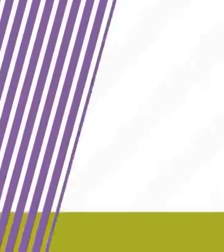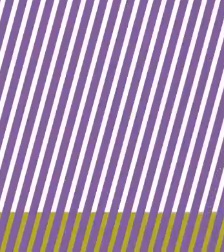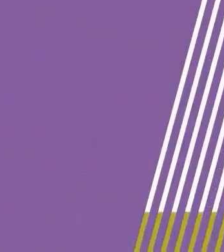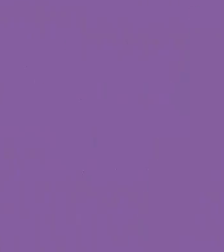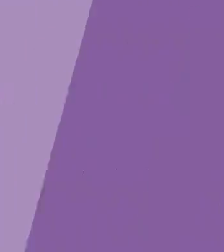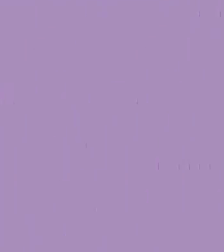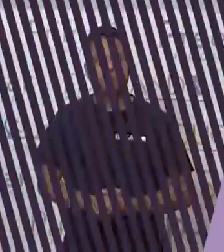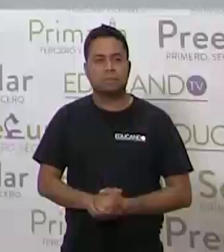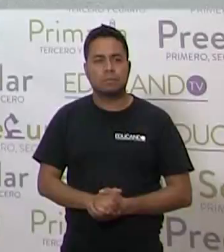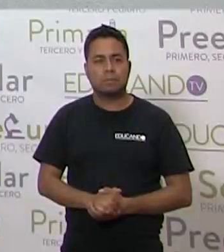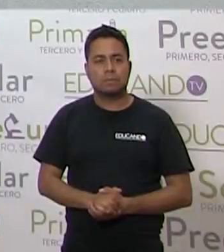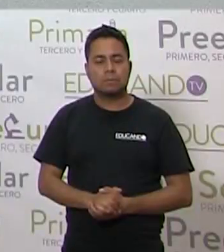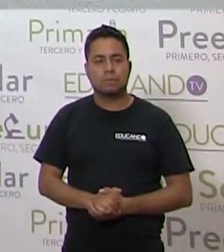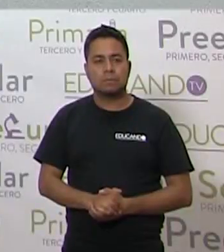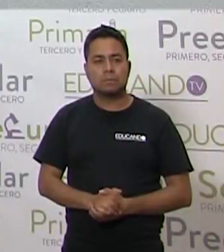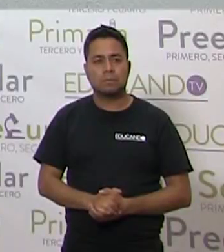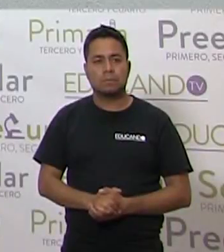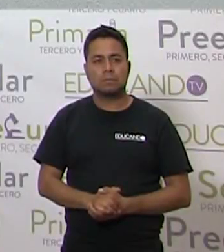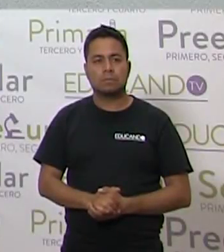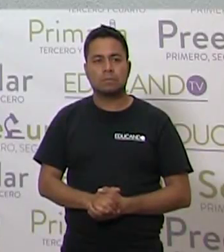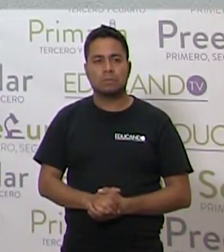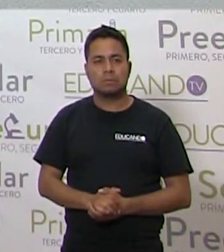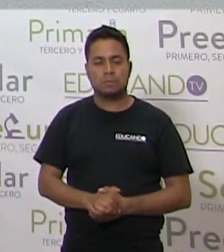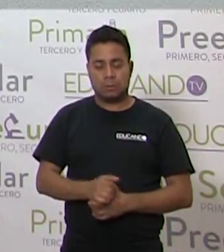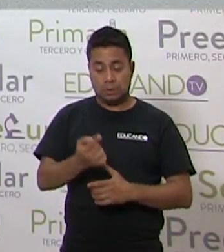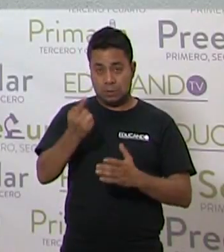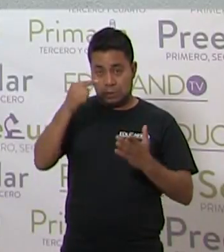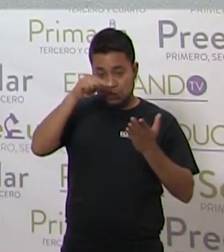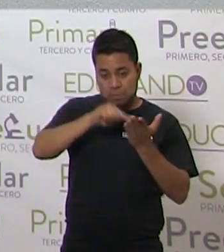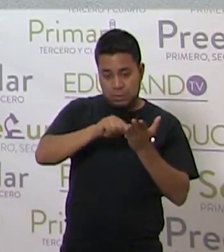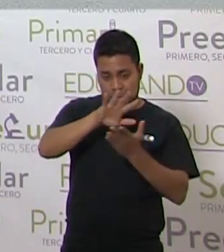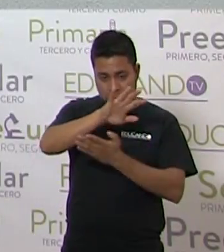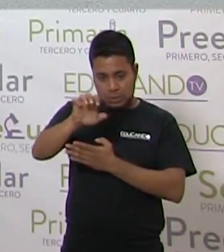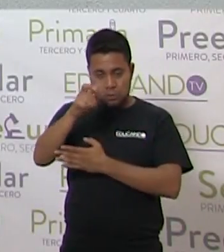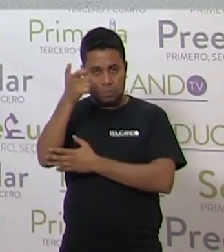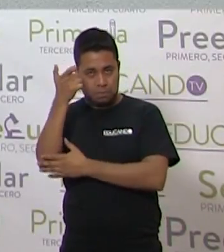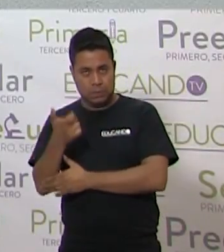división son 500